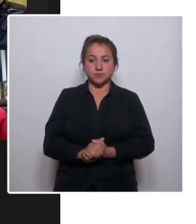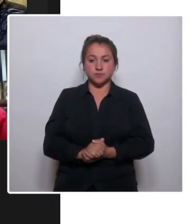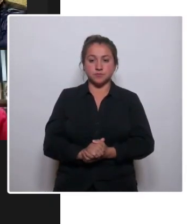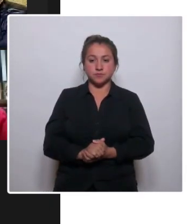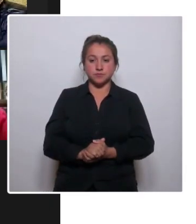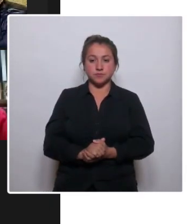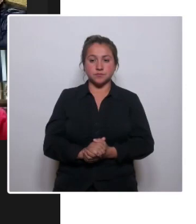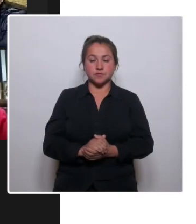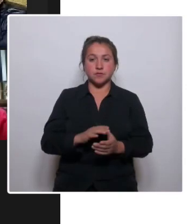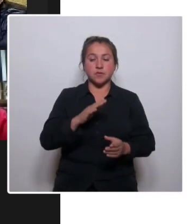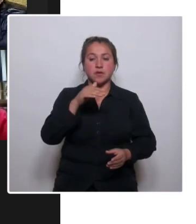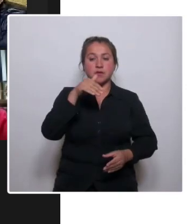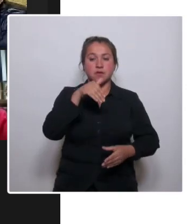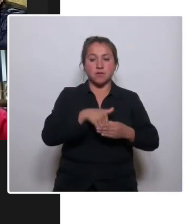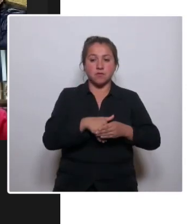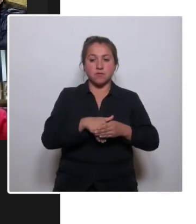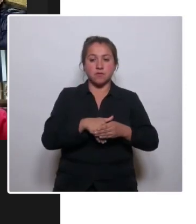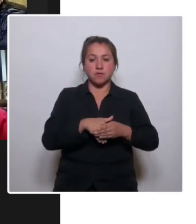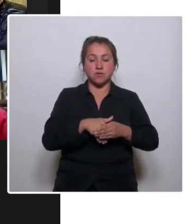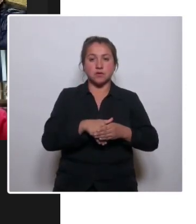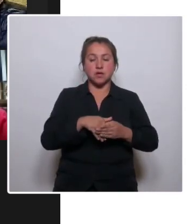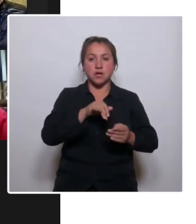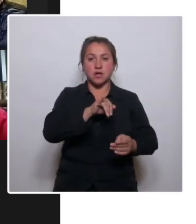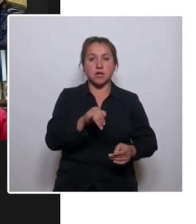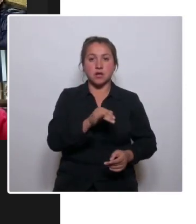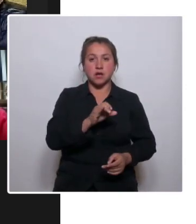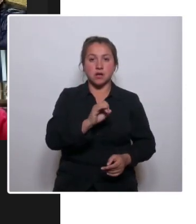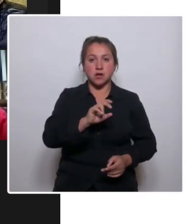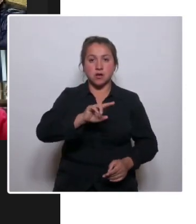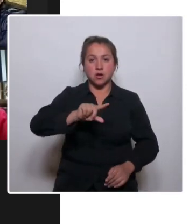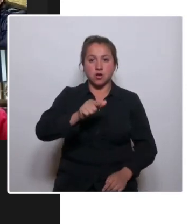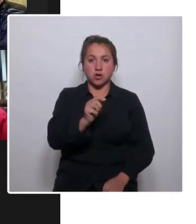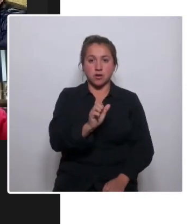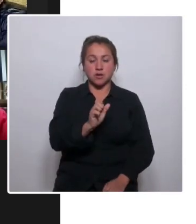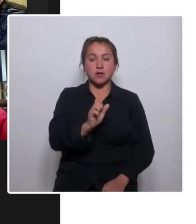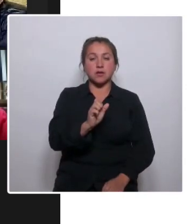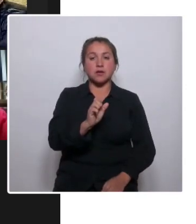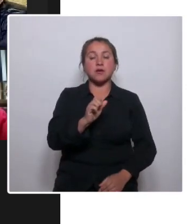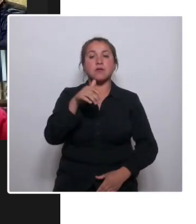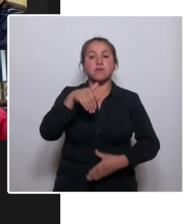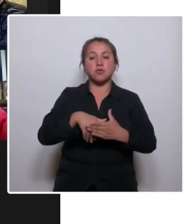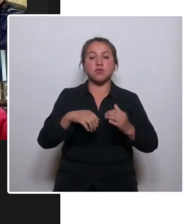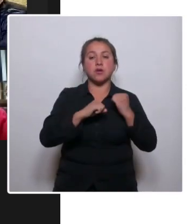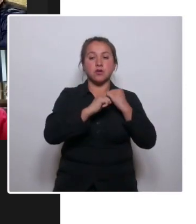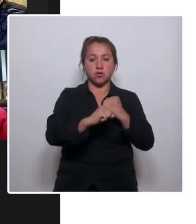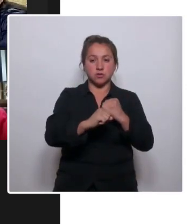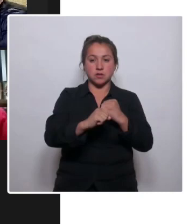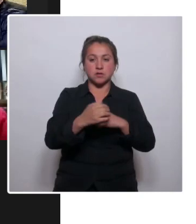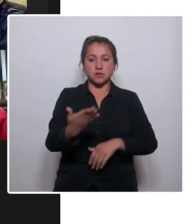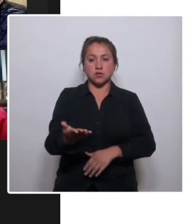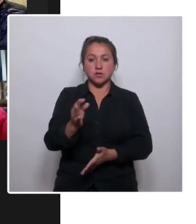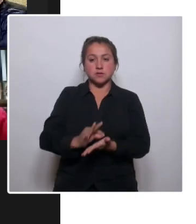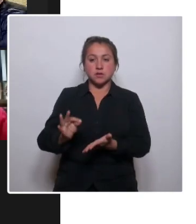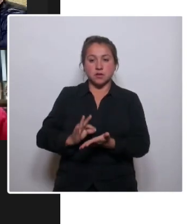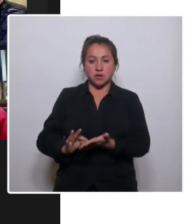¿Cómo vota Jorge Arancibia? En contra, señor secretario.